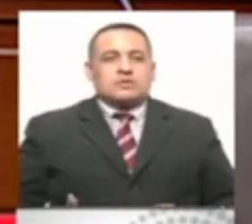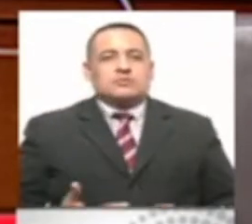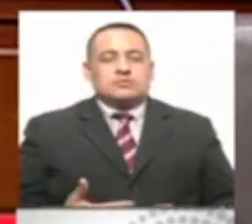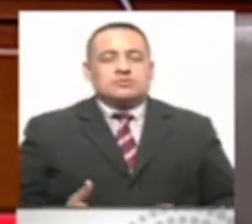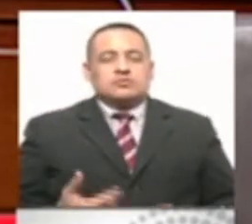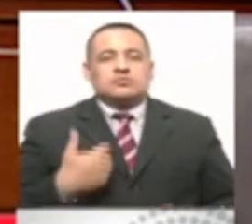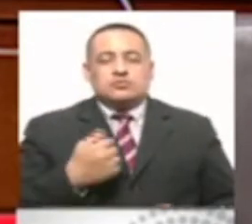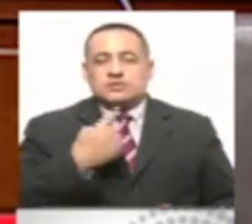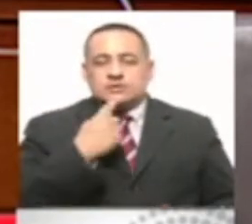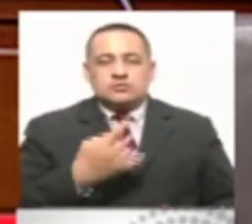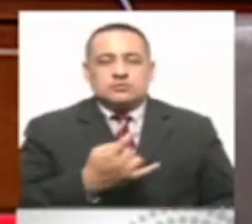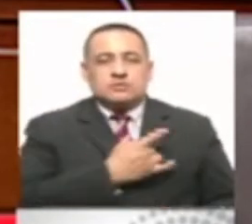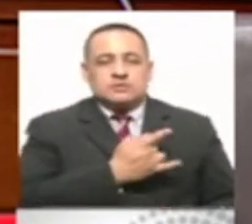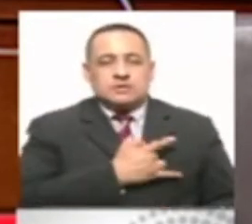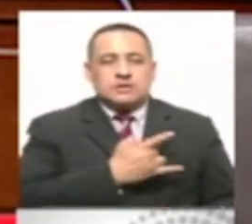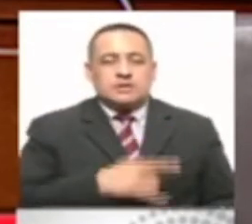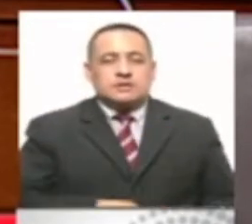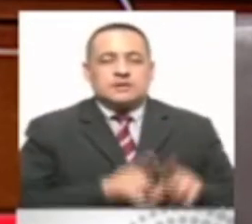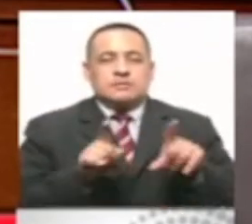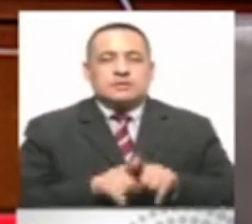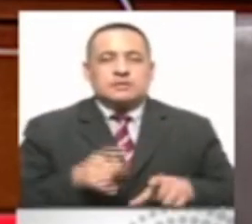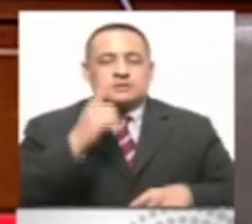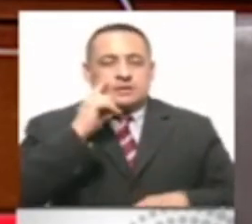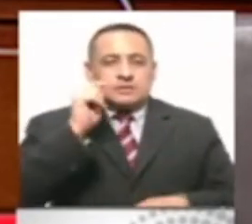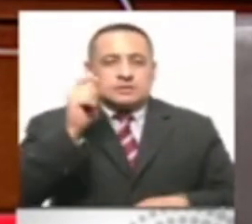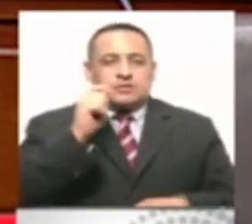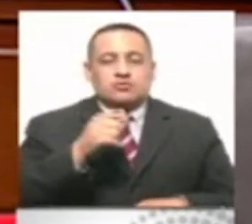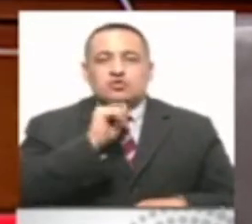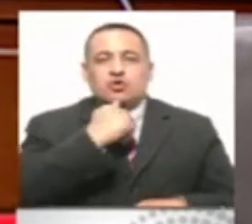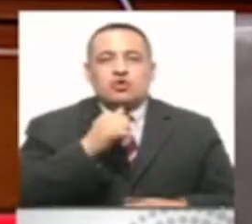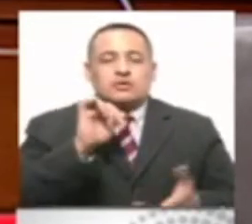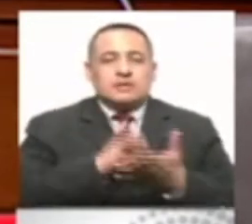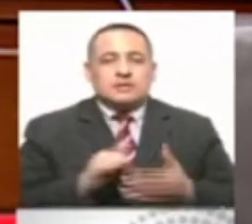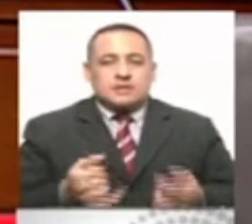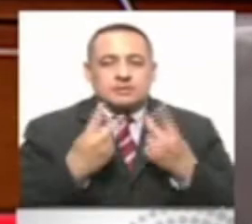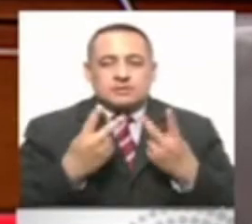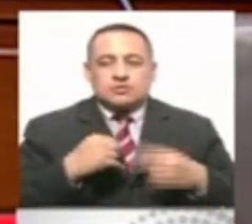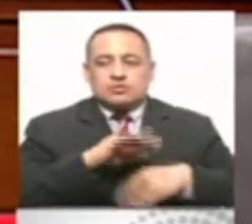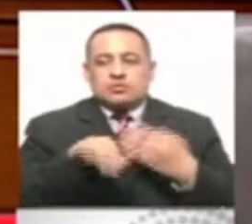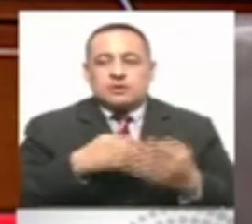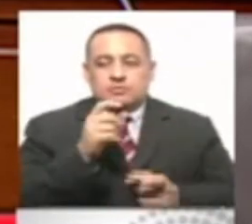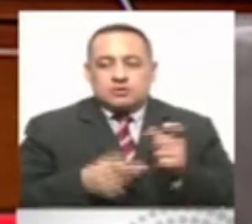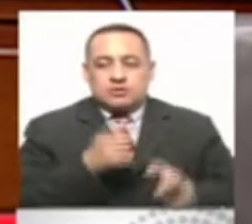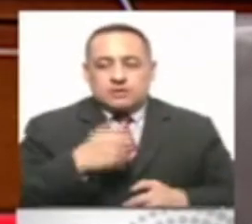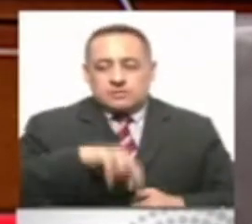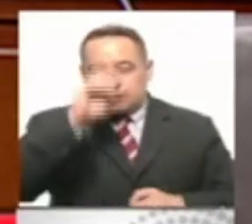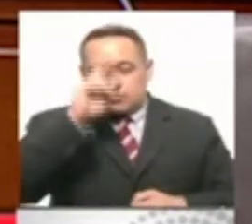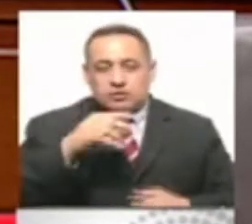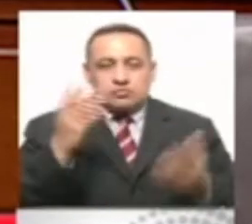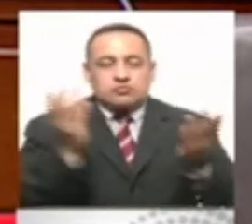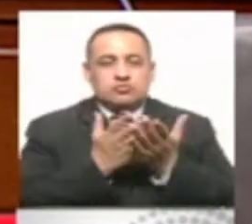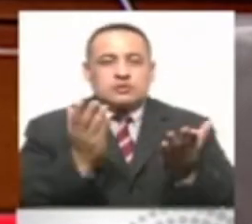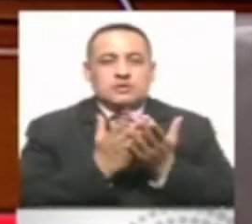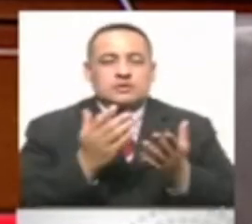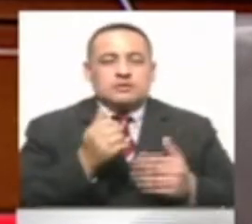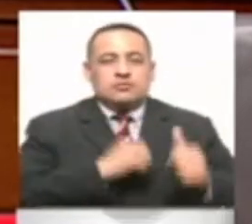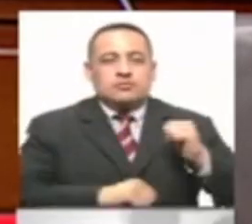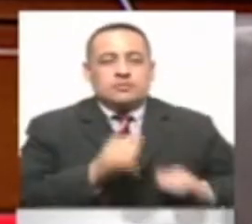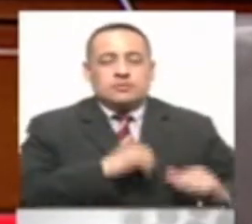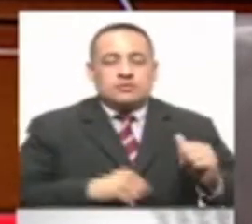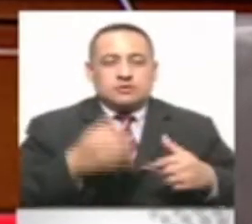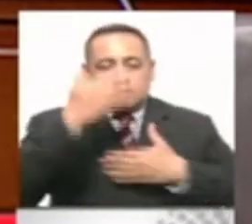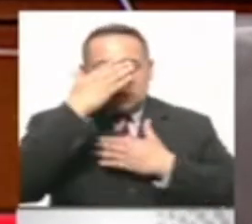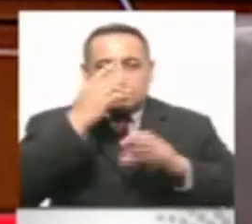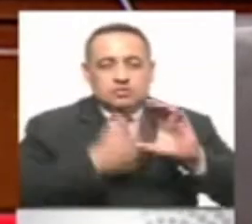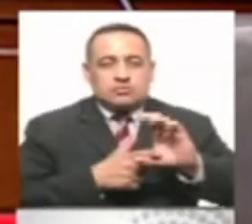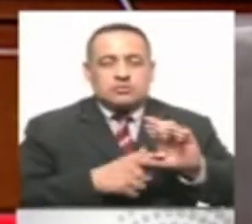Yo he sido autoridad en la universidad y he sido testigo del dolor que ha generado el enfrentamiento entre peruanos, estudiantes víctimas del terrorismo por